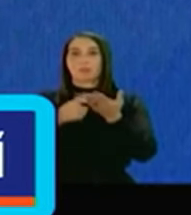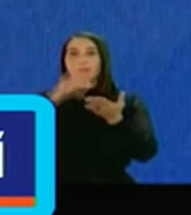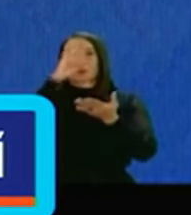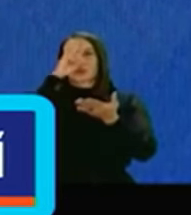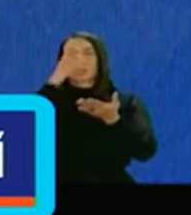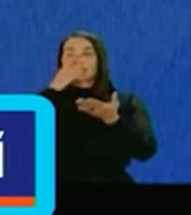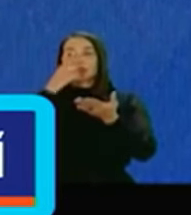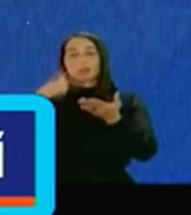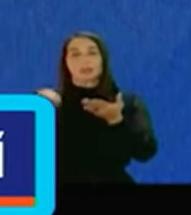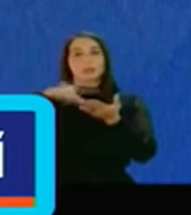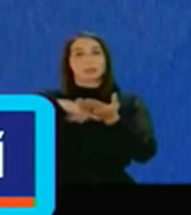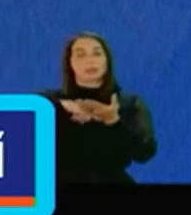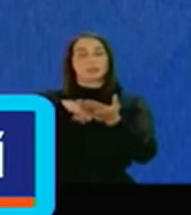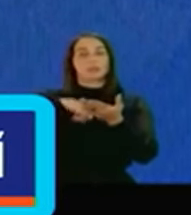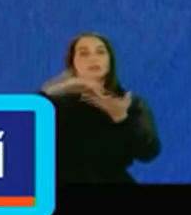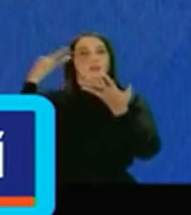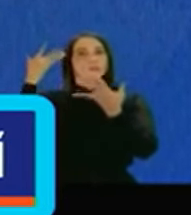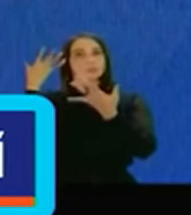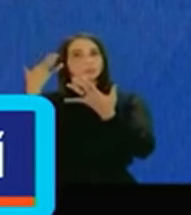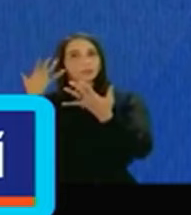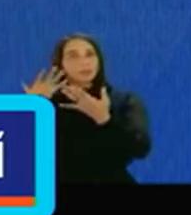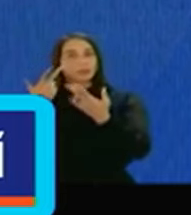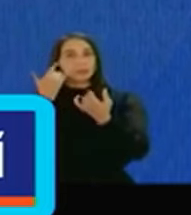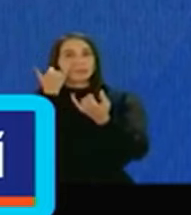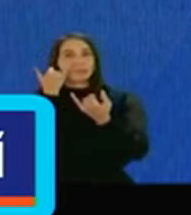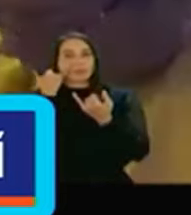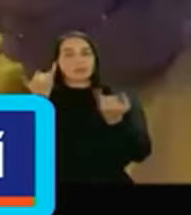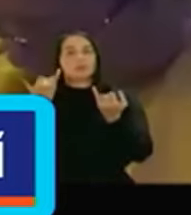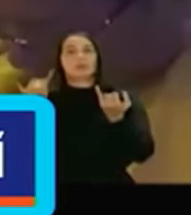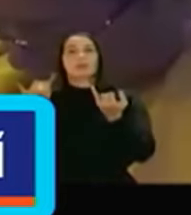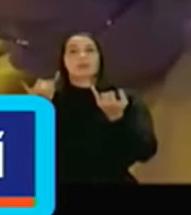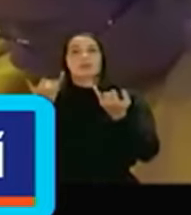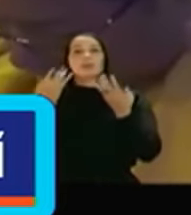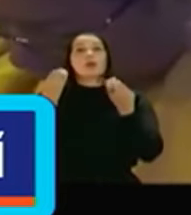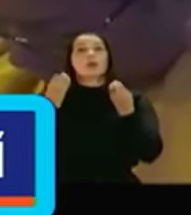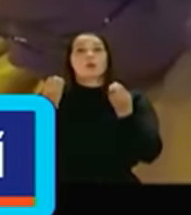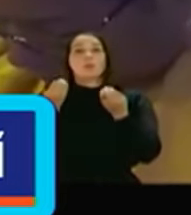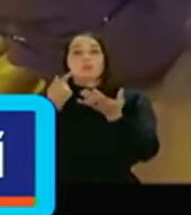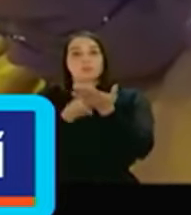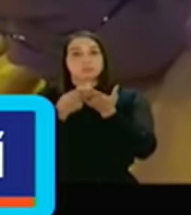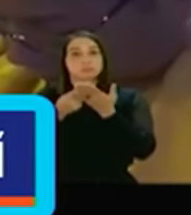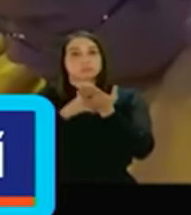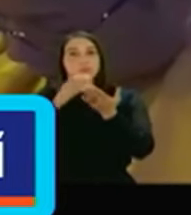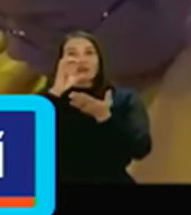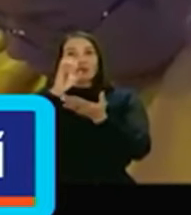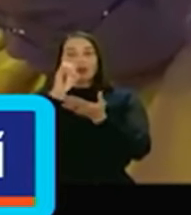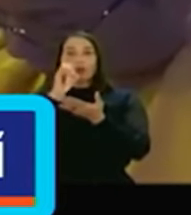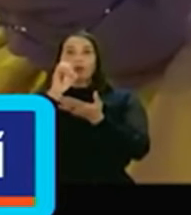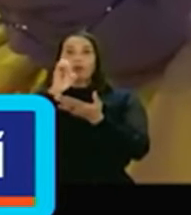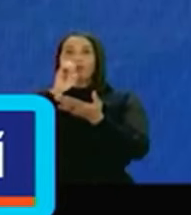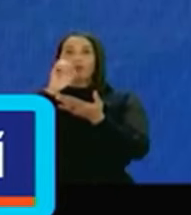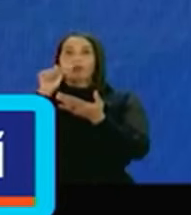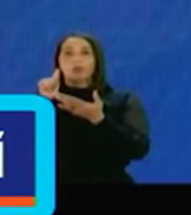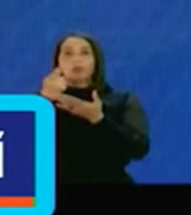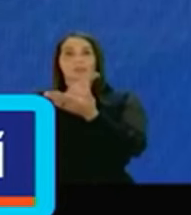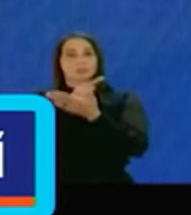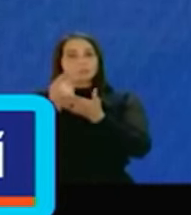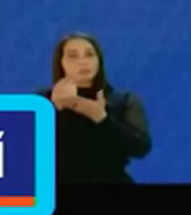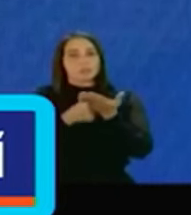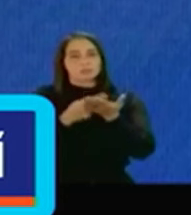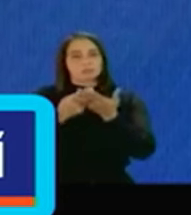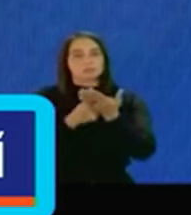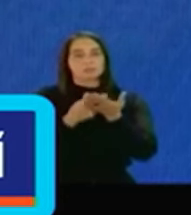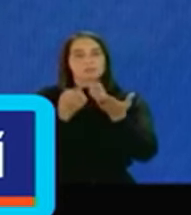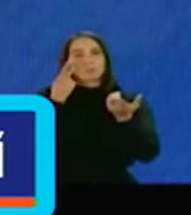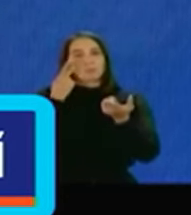de mecanización de la agricultura, en vez de pensar en que probablemente la agricultura sea atractivo para